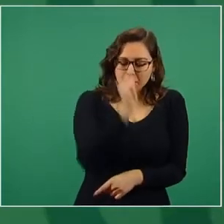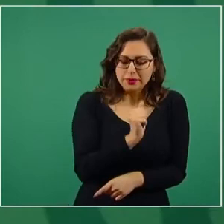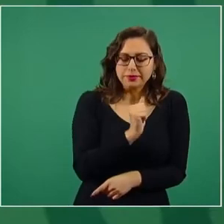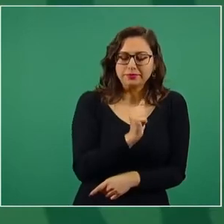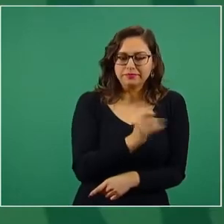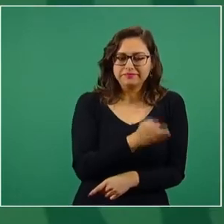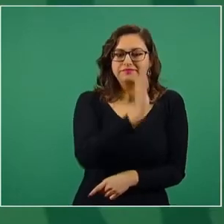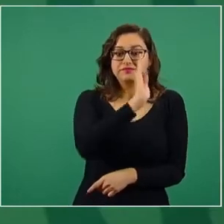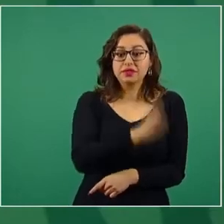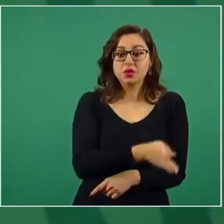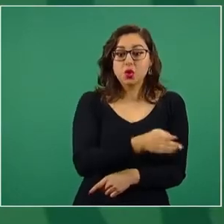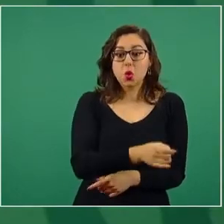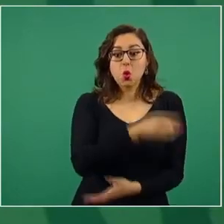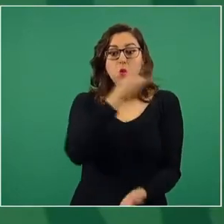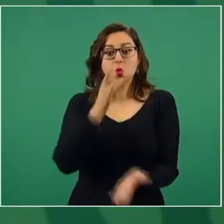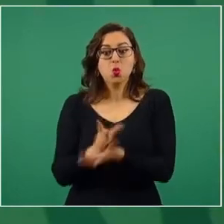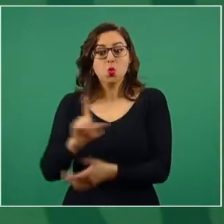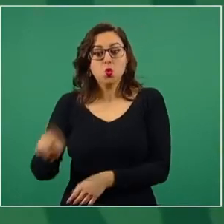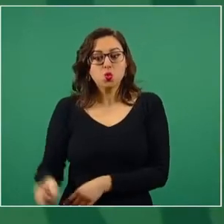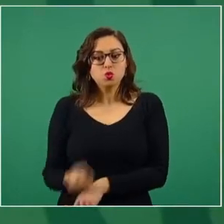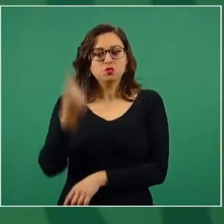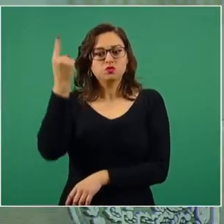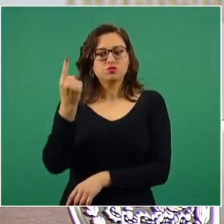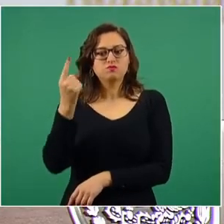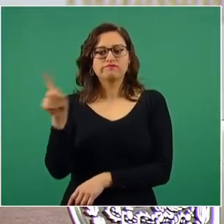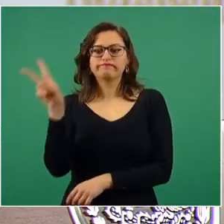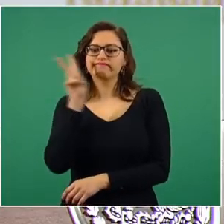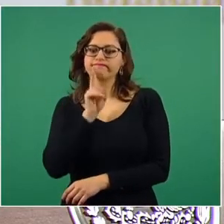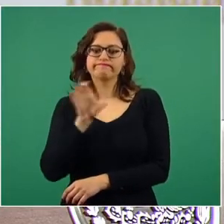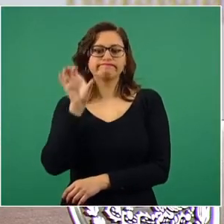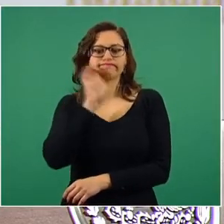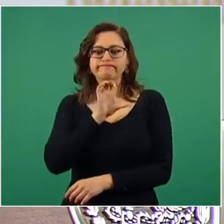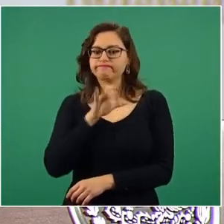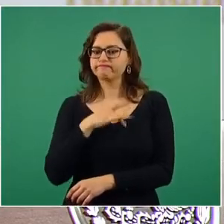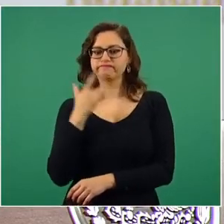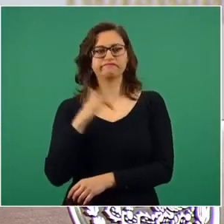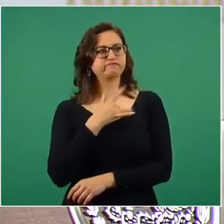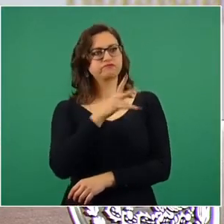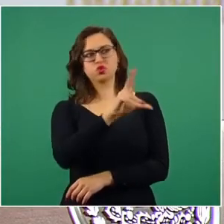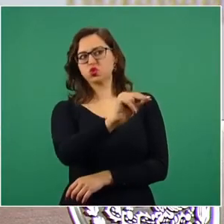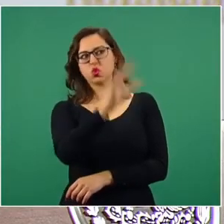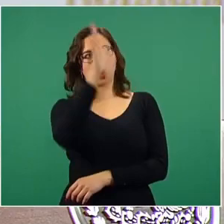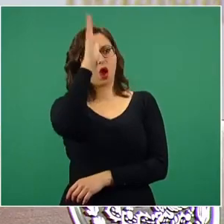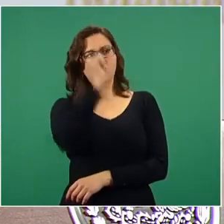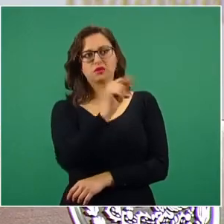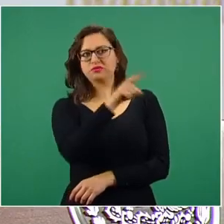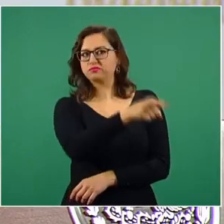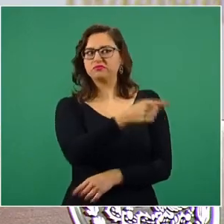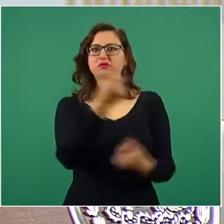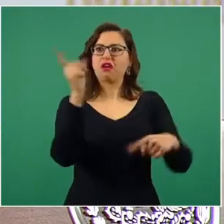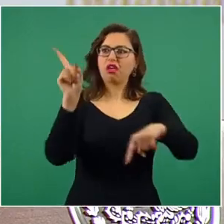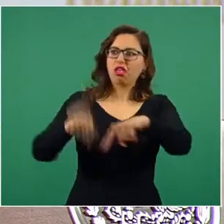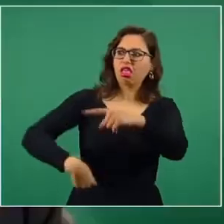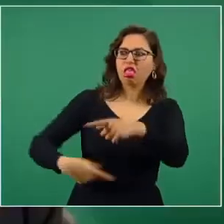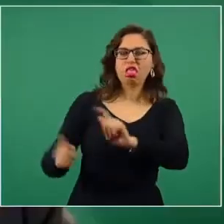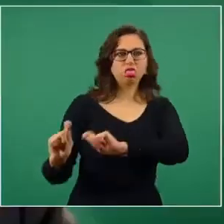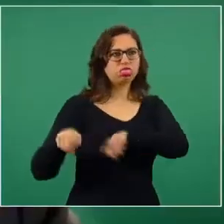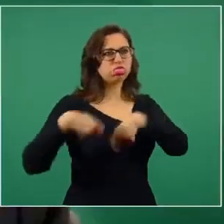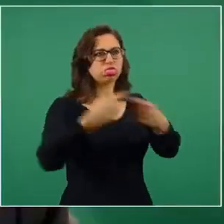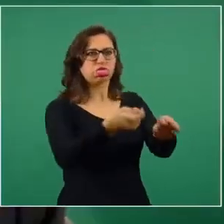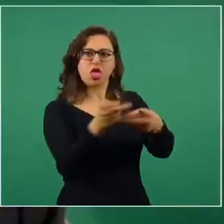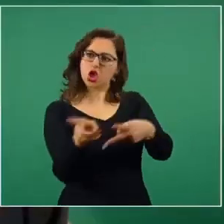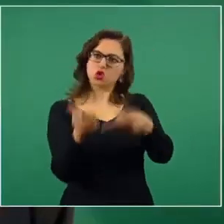se manifiesta en contra de la usurpación.